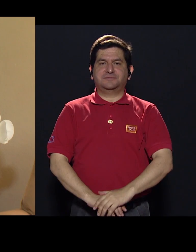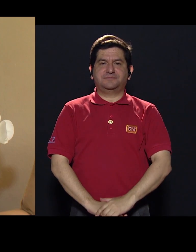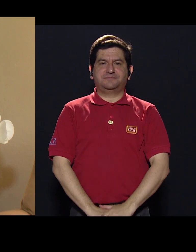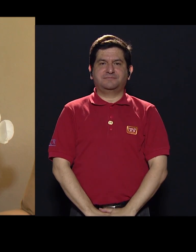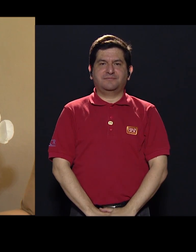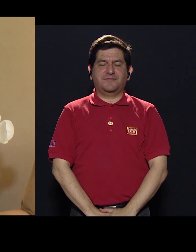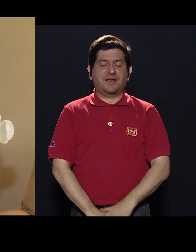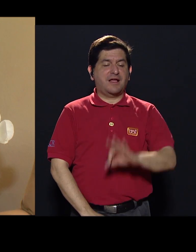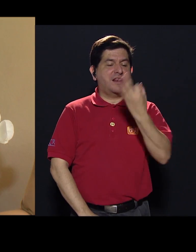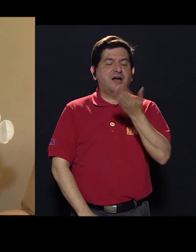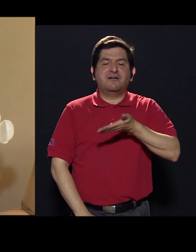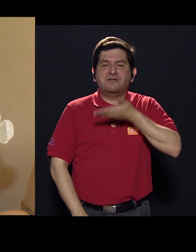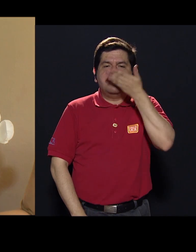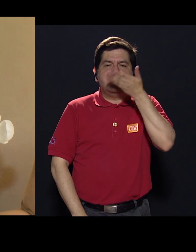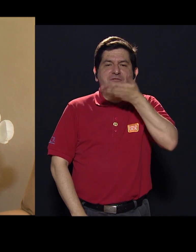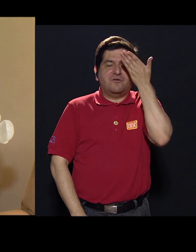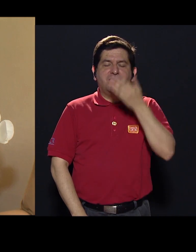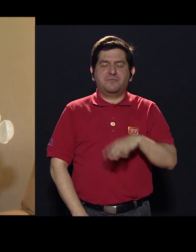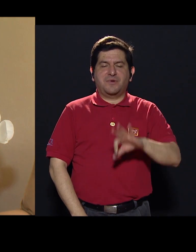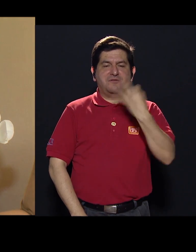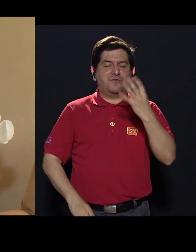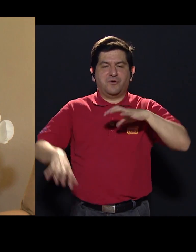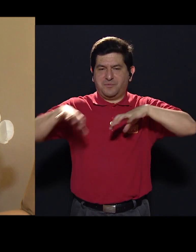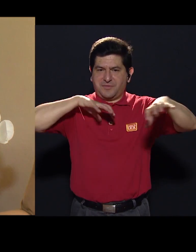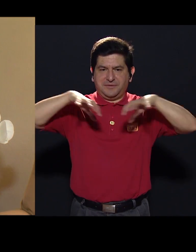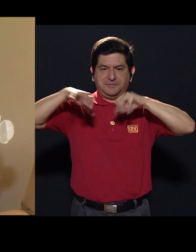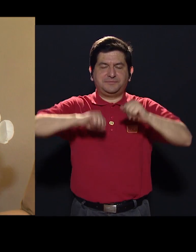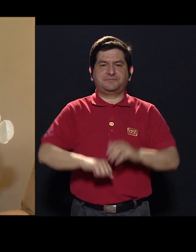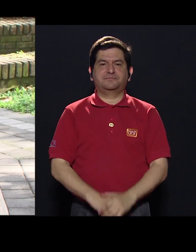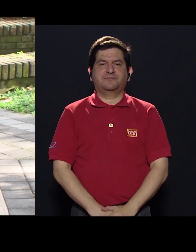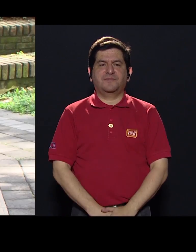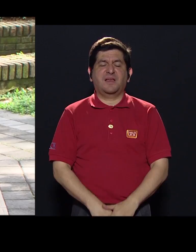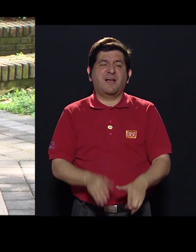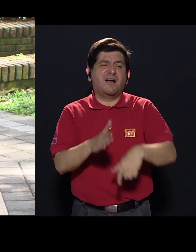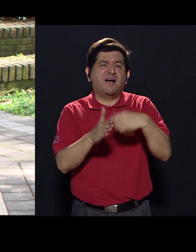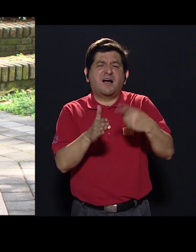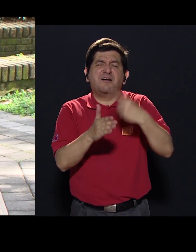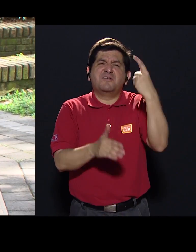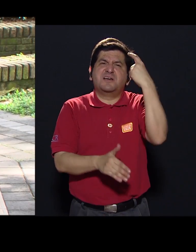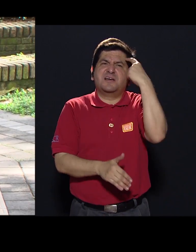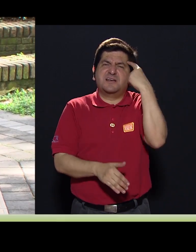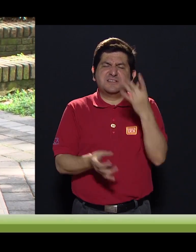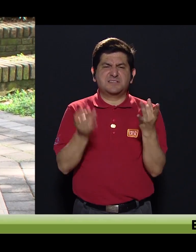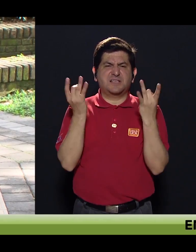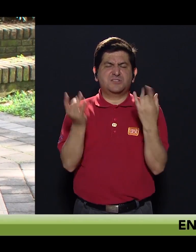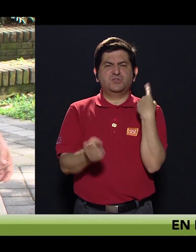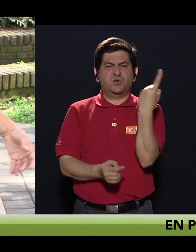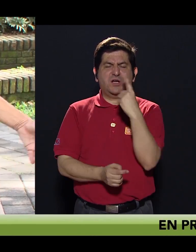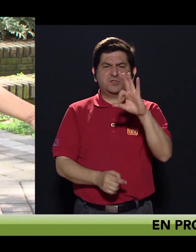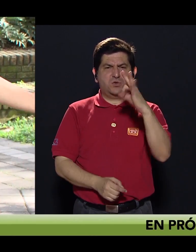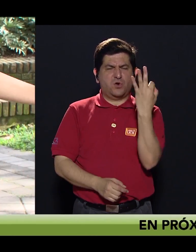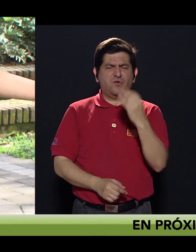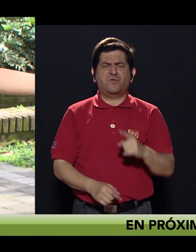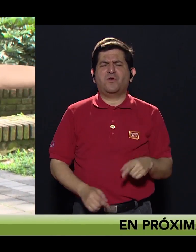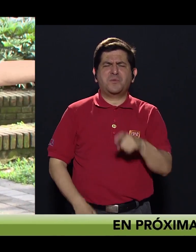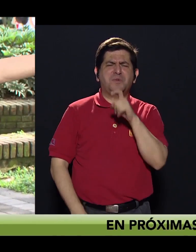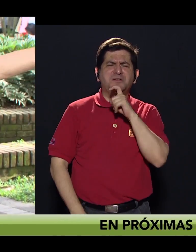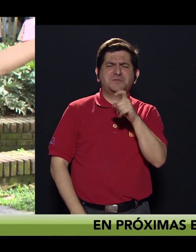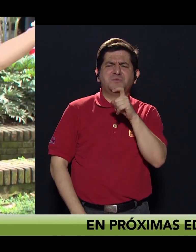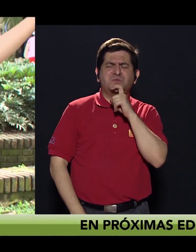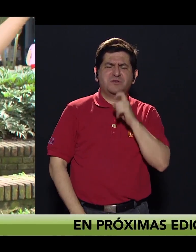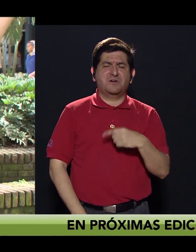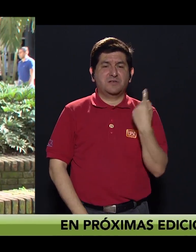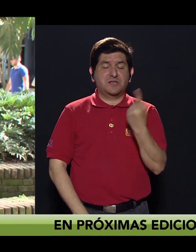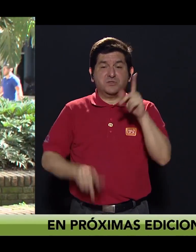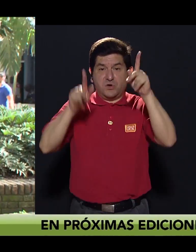comemos, en cómo respiramos, en cómo nos movemos. Aunque muchas veces se piense que el yoga consiste solo de